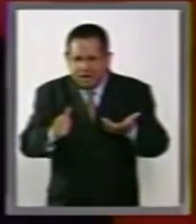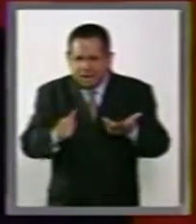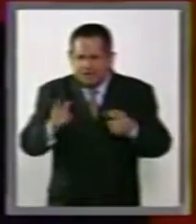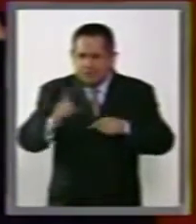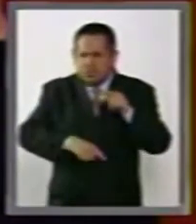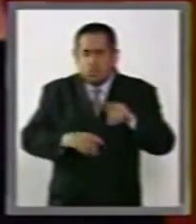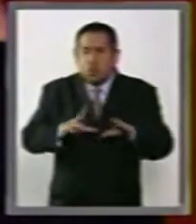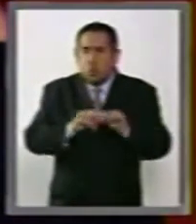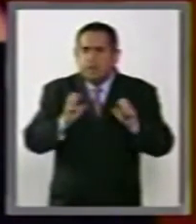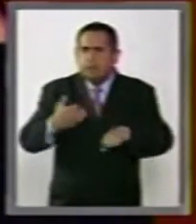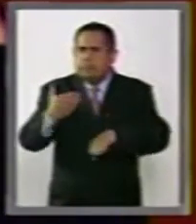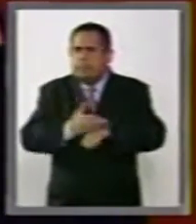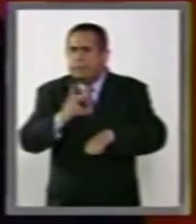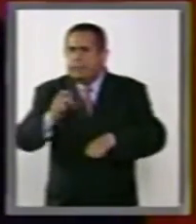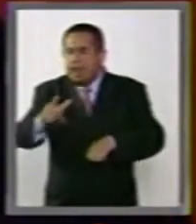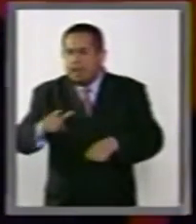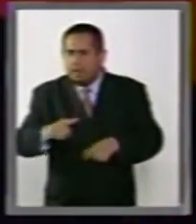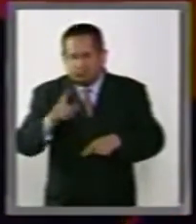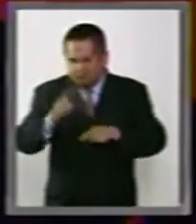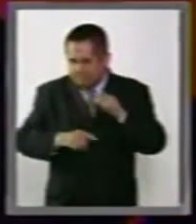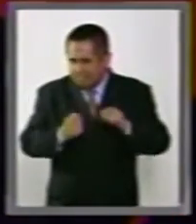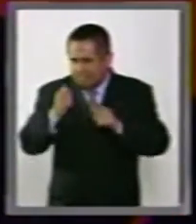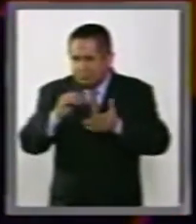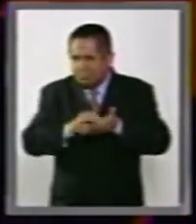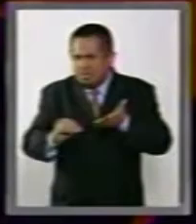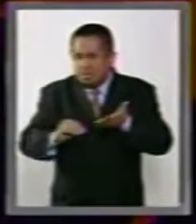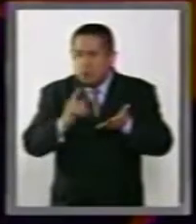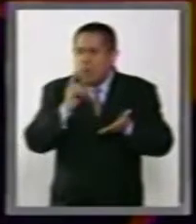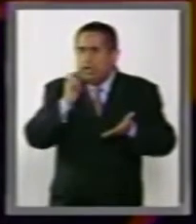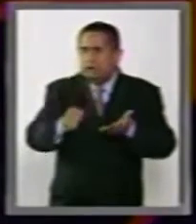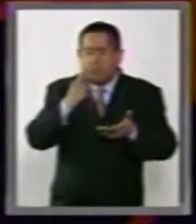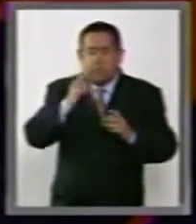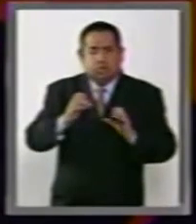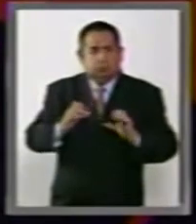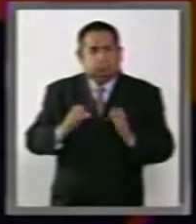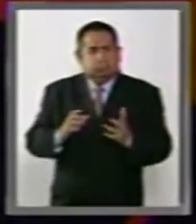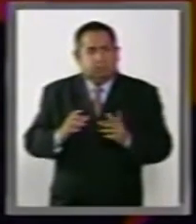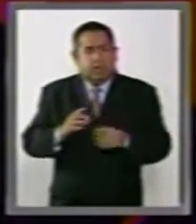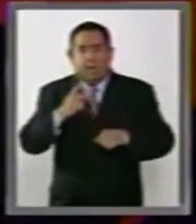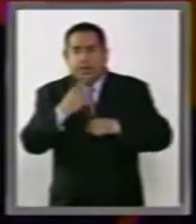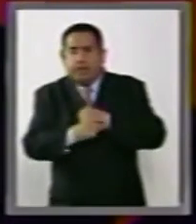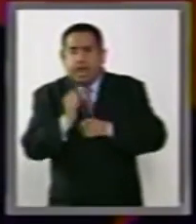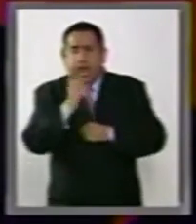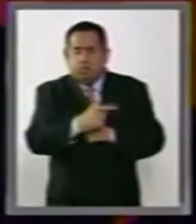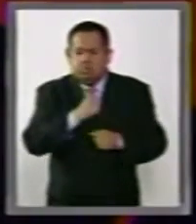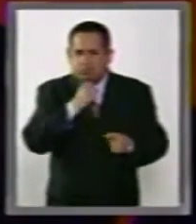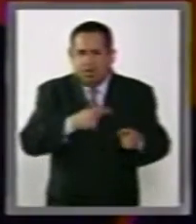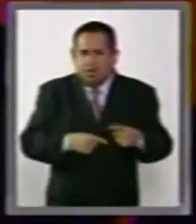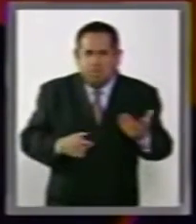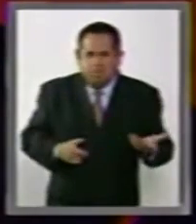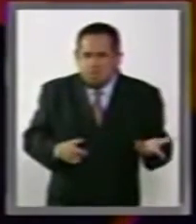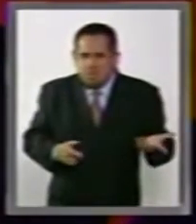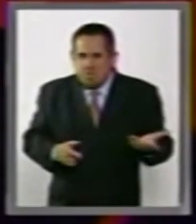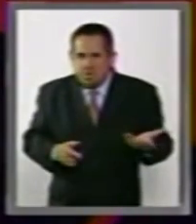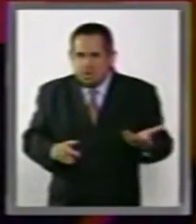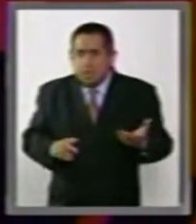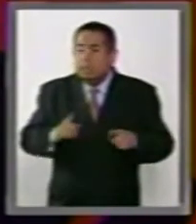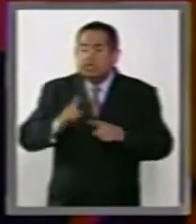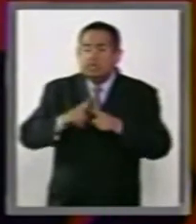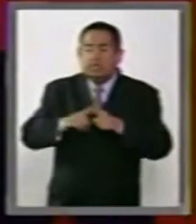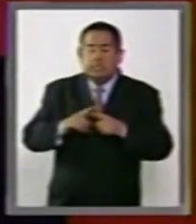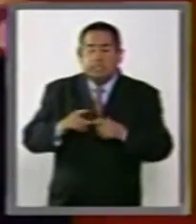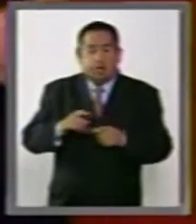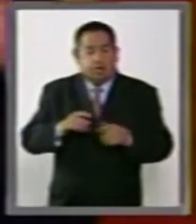porque no es de carácter penal, sino porque tampoco significa una forma de prevenir la comisión de delitos. No son las